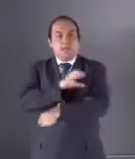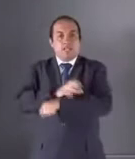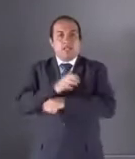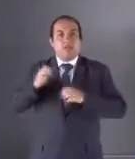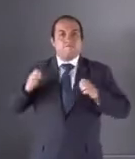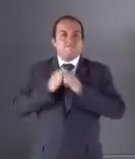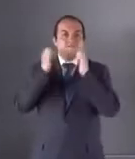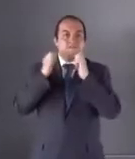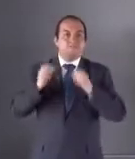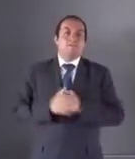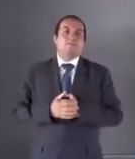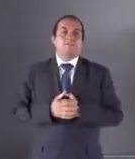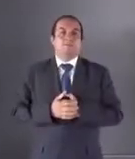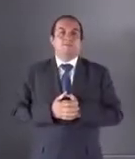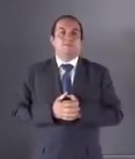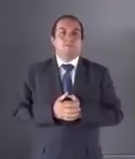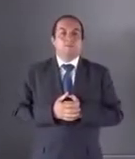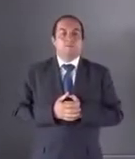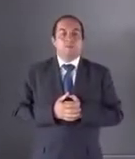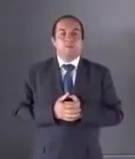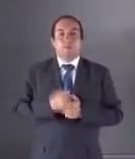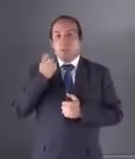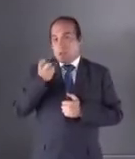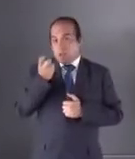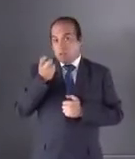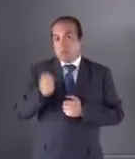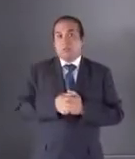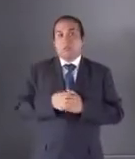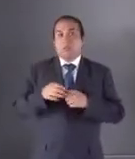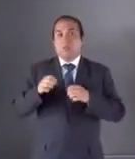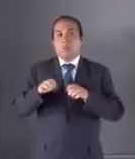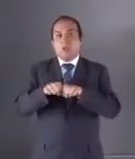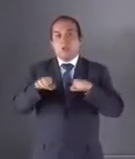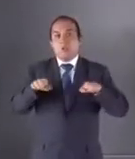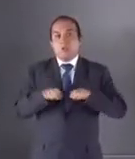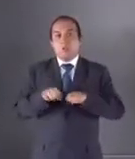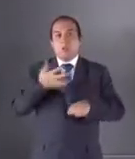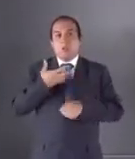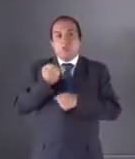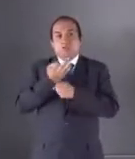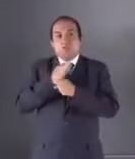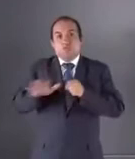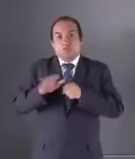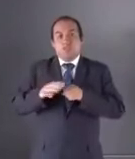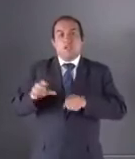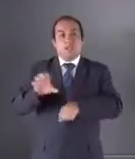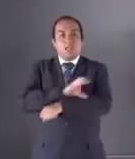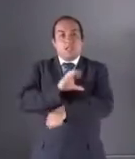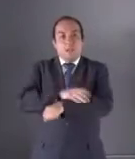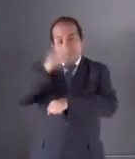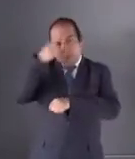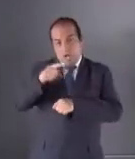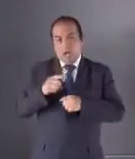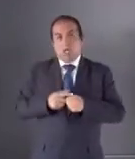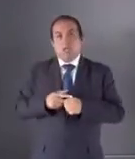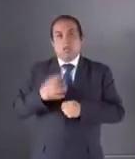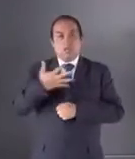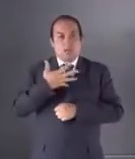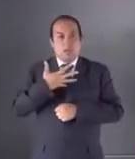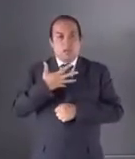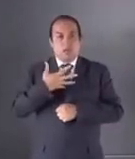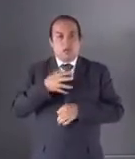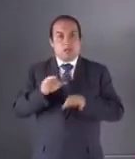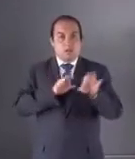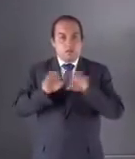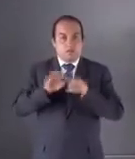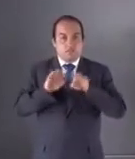Este equipo nos da suficiente energía para mantener operando la